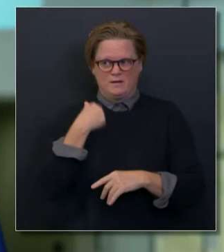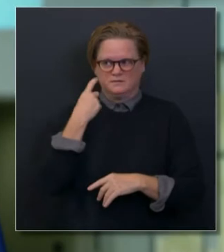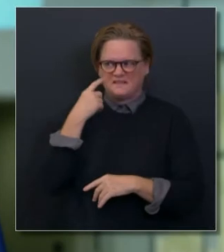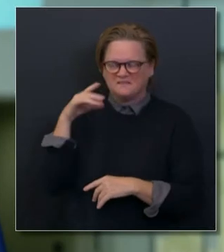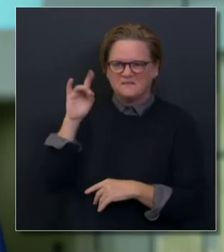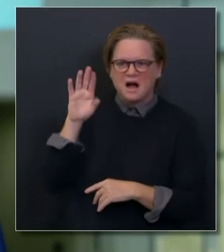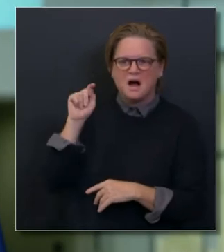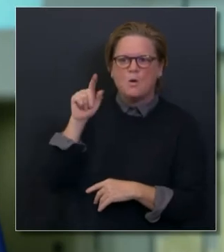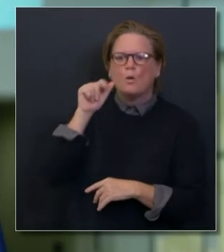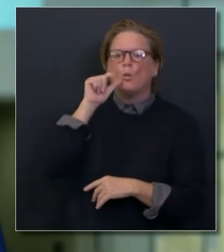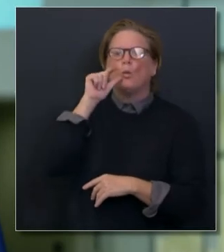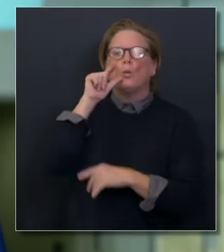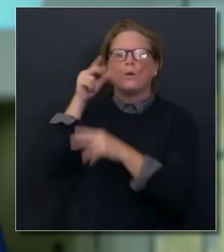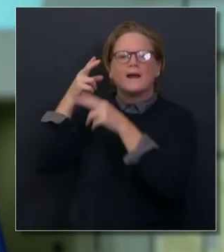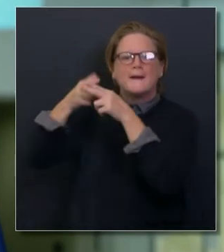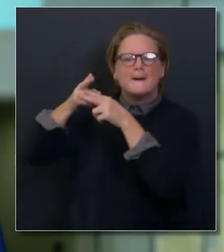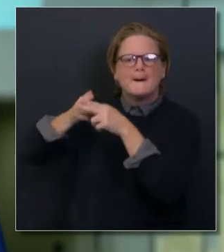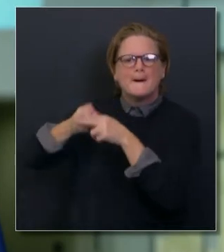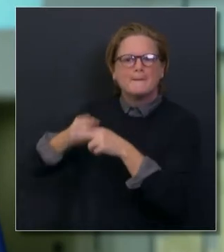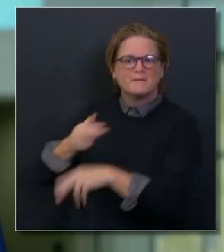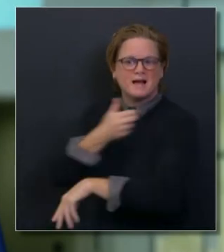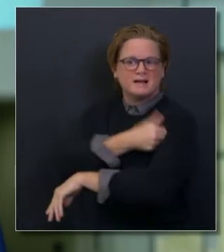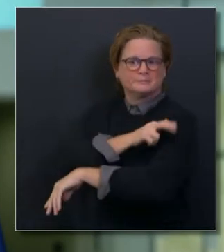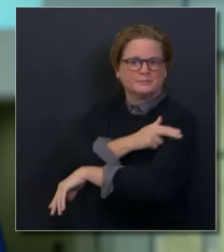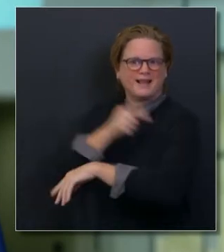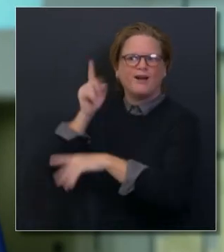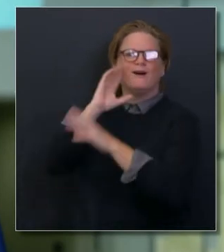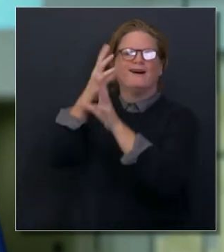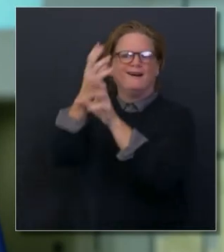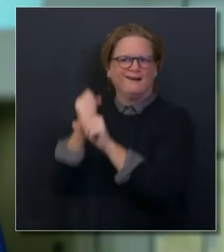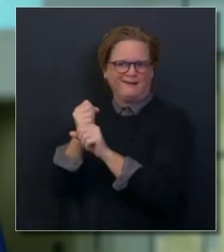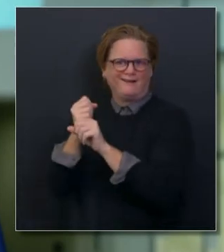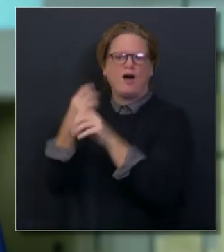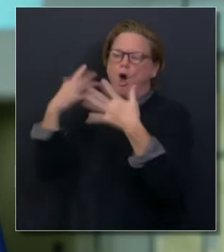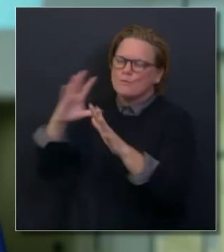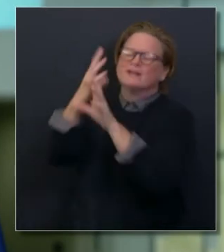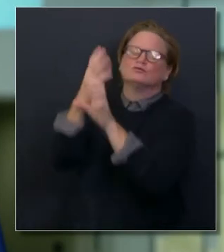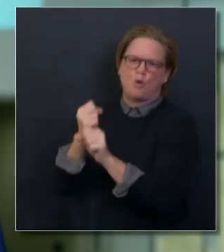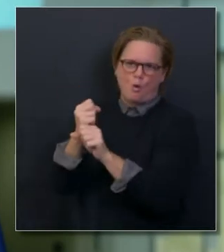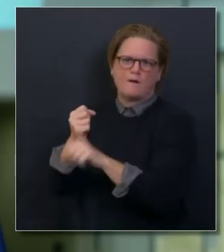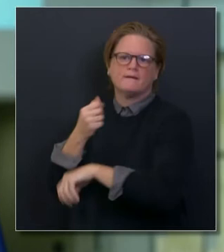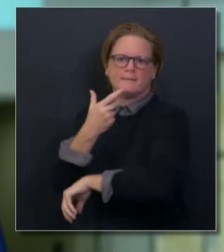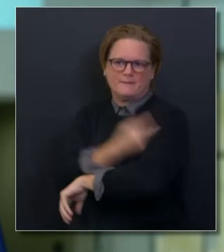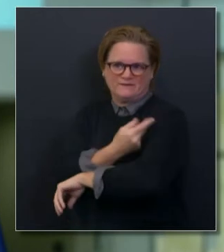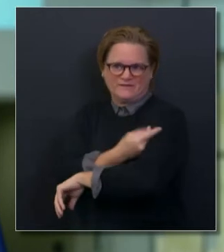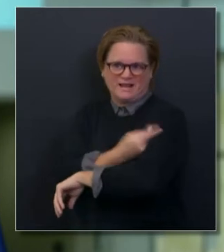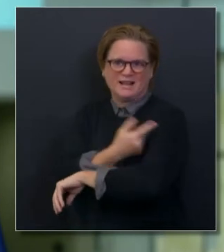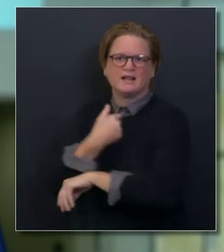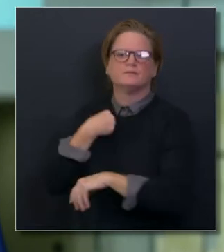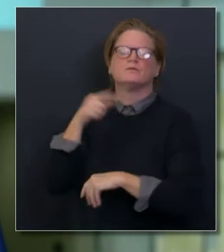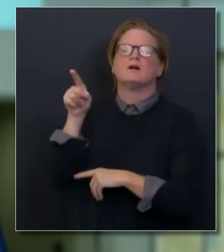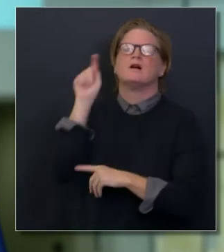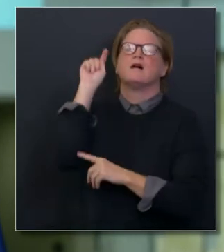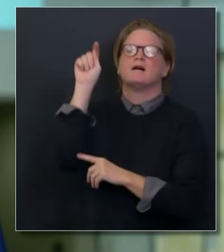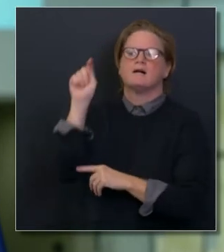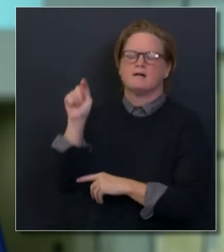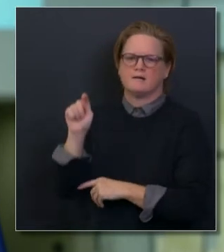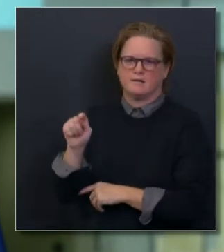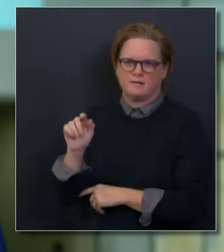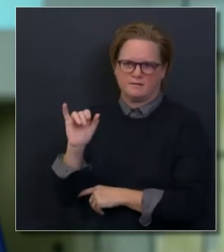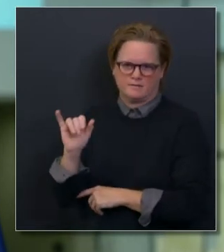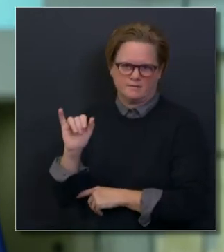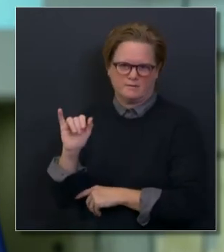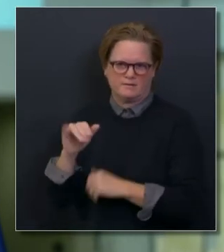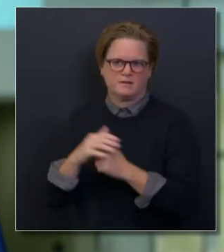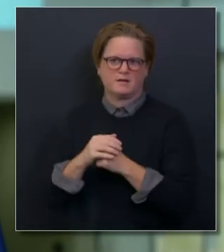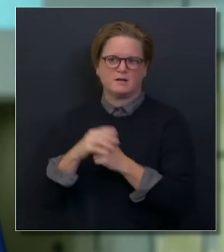los lugares que han recibido las vacunas, pero no hemos podido confirmar si estas entidades que